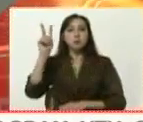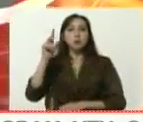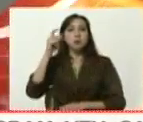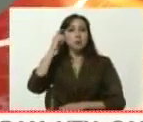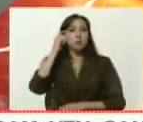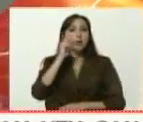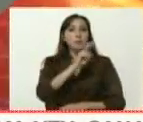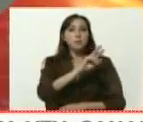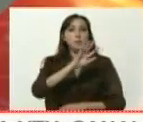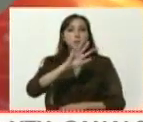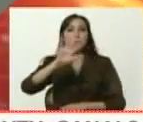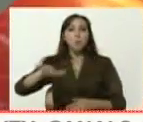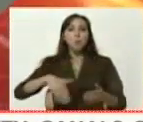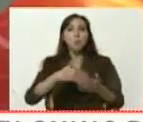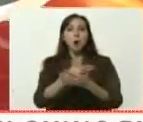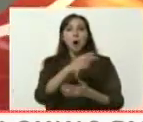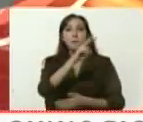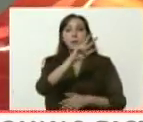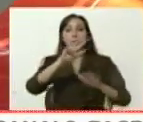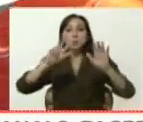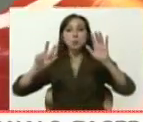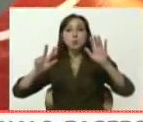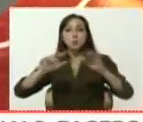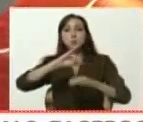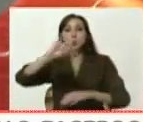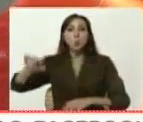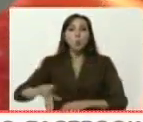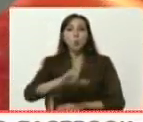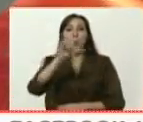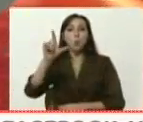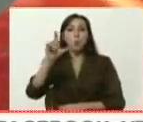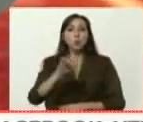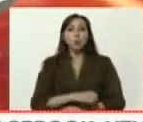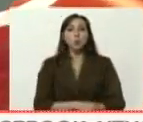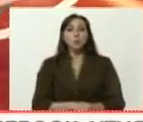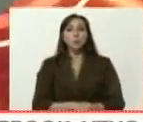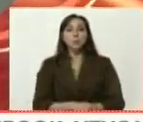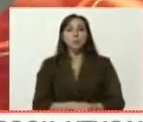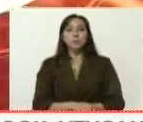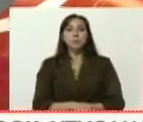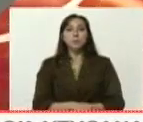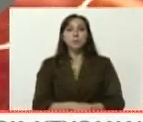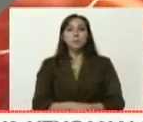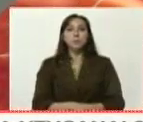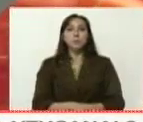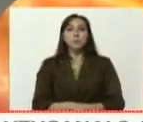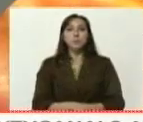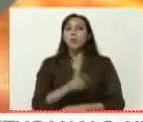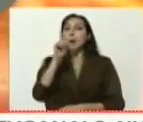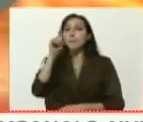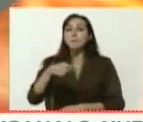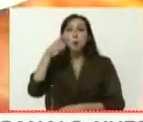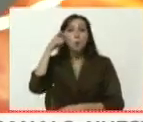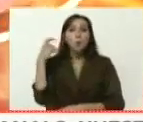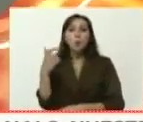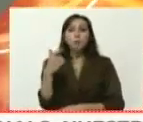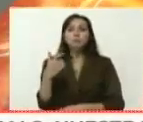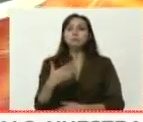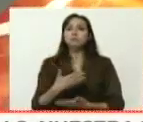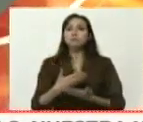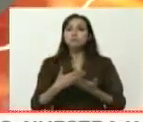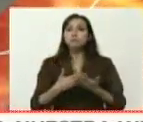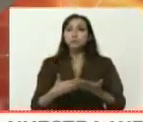25 hasta el 28 de julio. Por lo tanto, el pueblo venezolano mostrará toda la solidaridad.